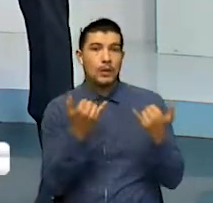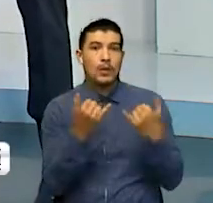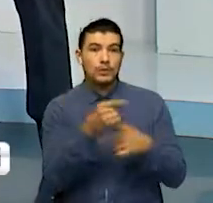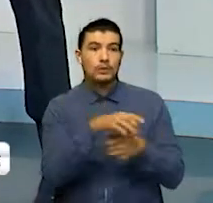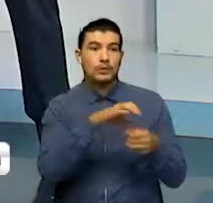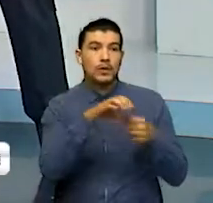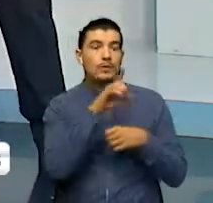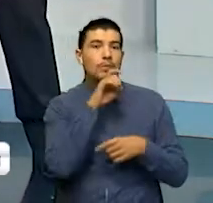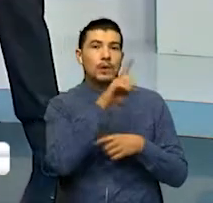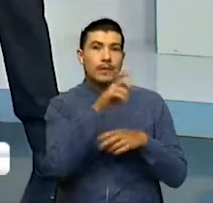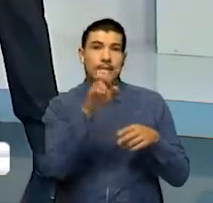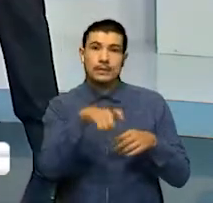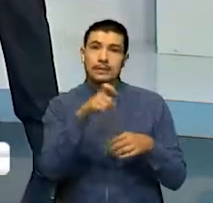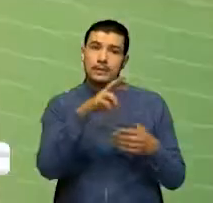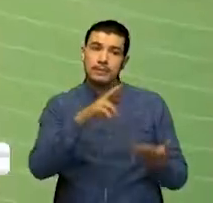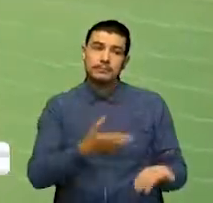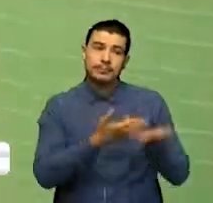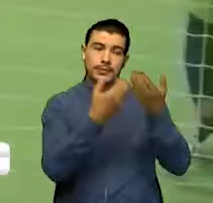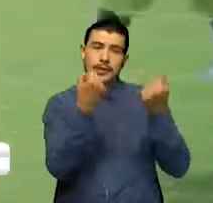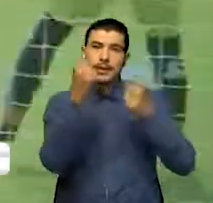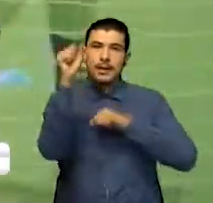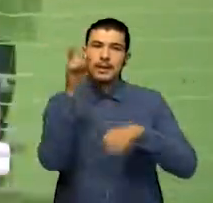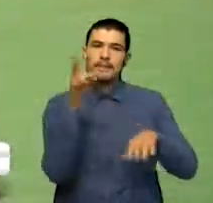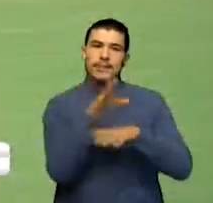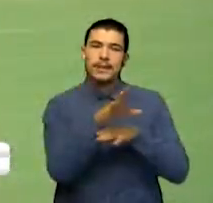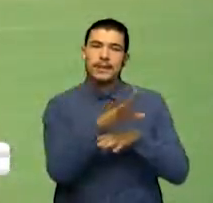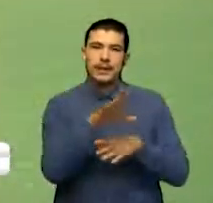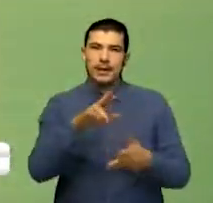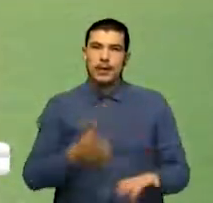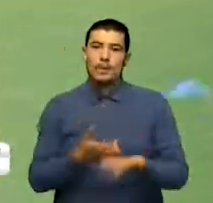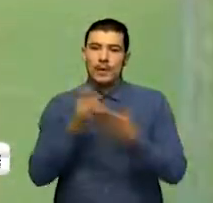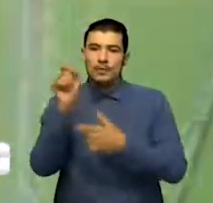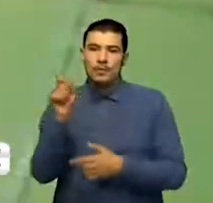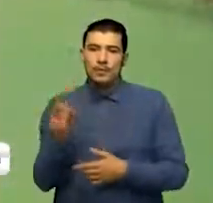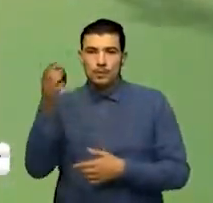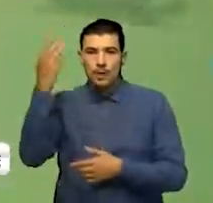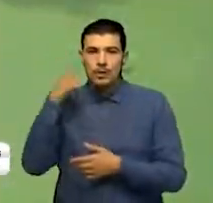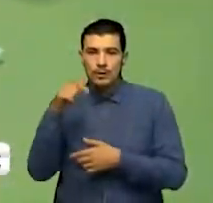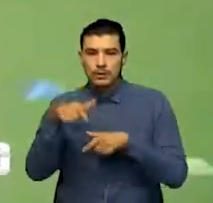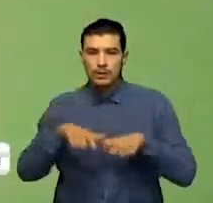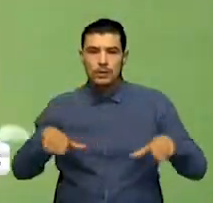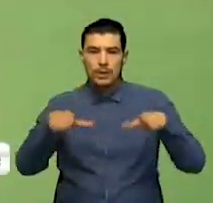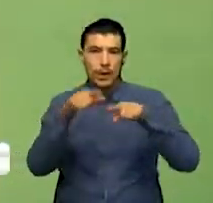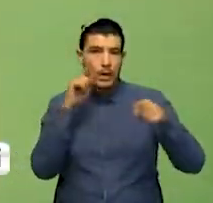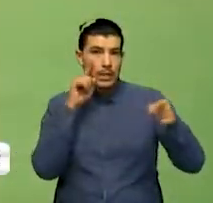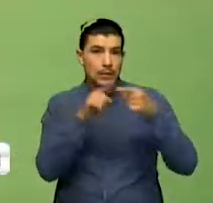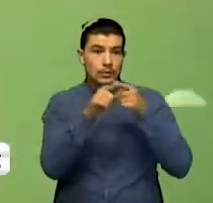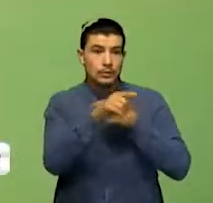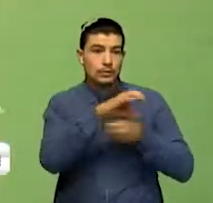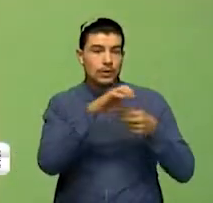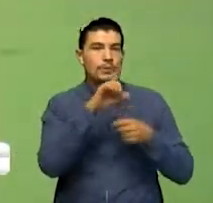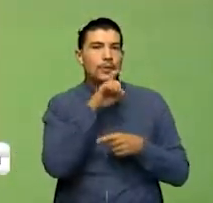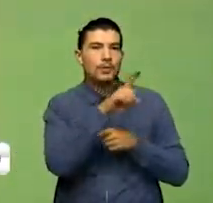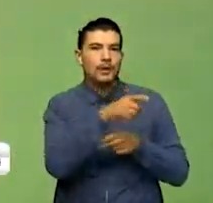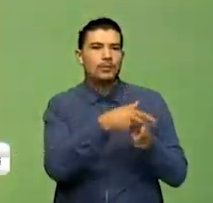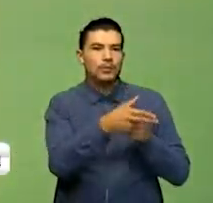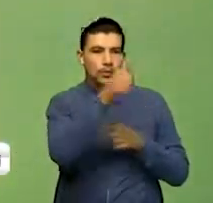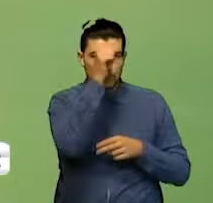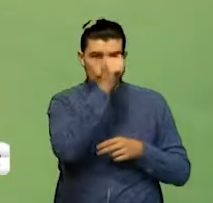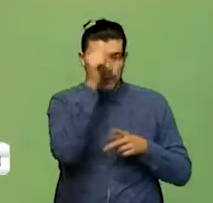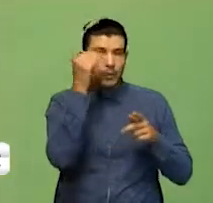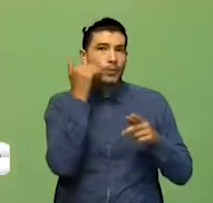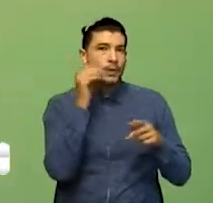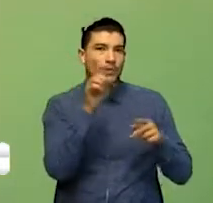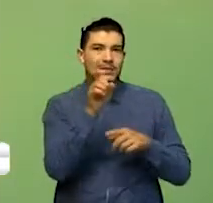casa frente al américa de cali recuperar los puntos perdidos en condición de local el objetivo de bucaramanga este domingo cuando el aceite la